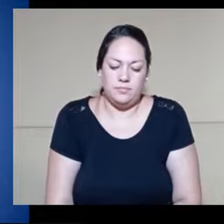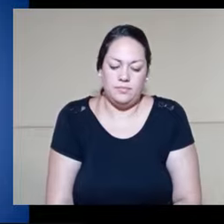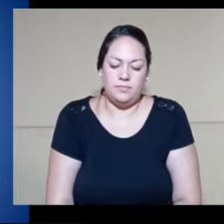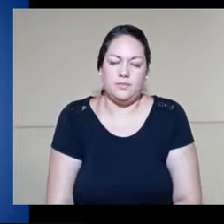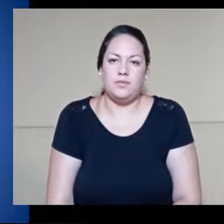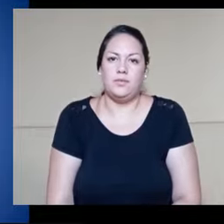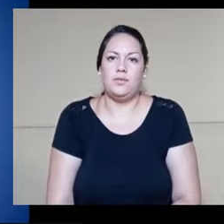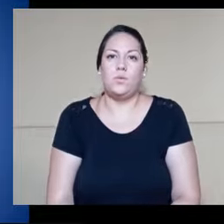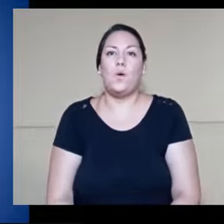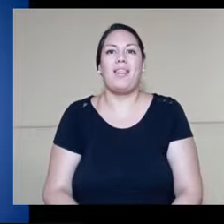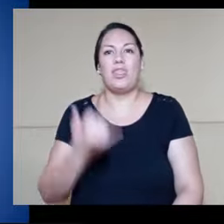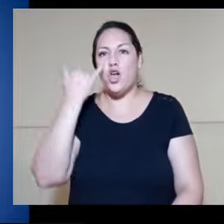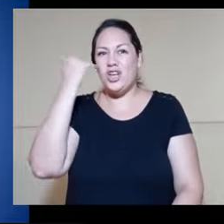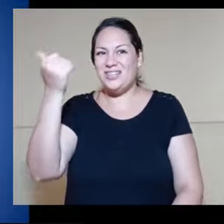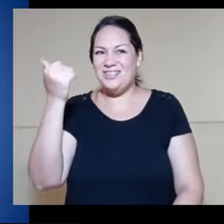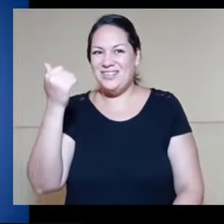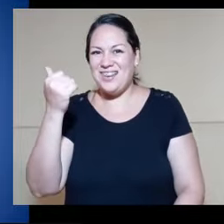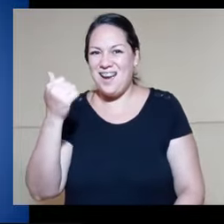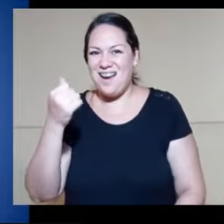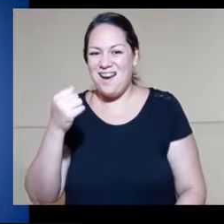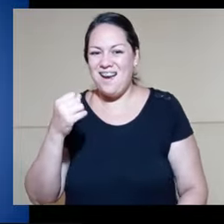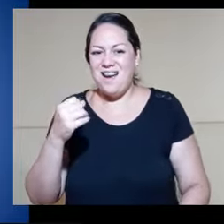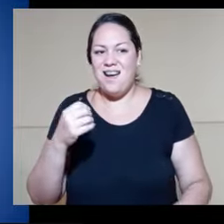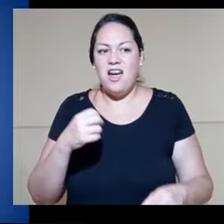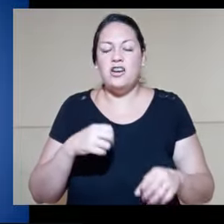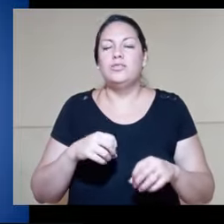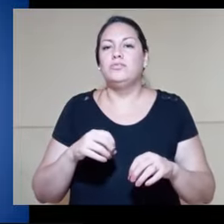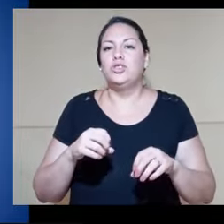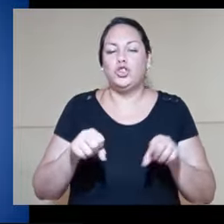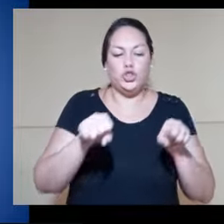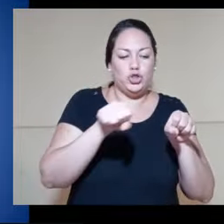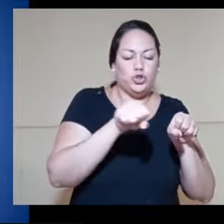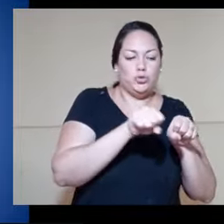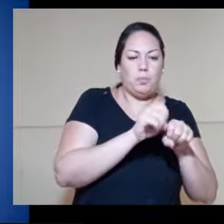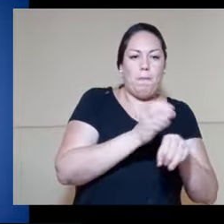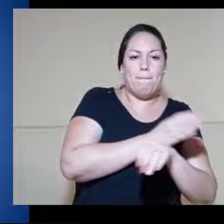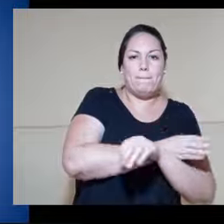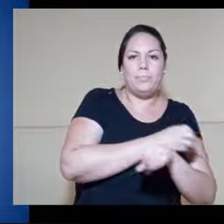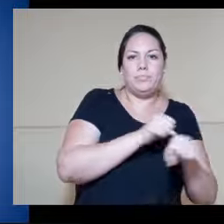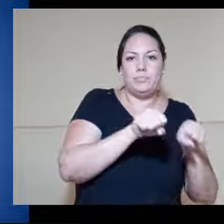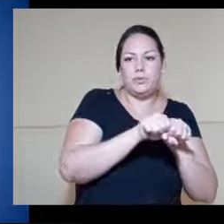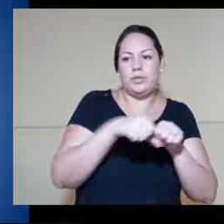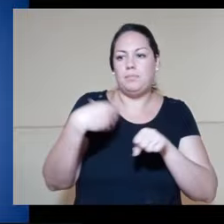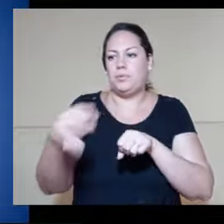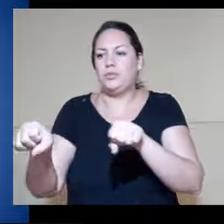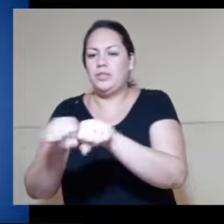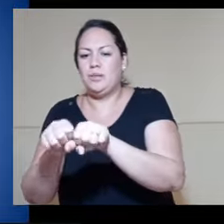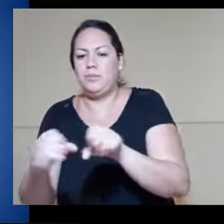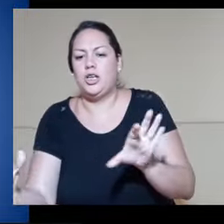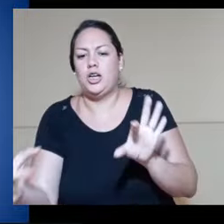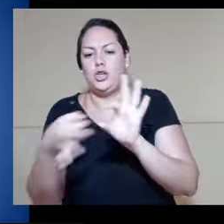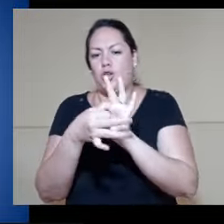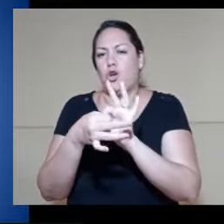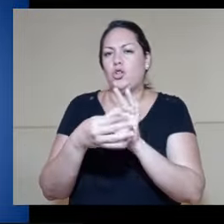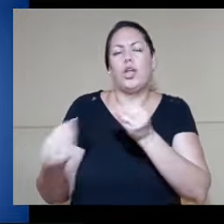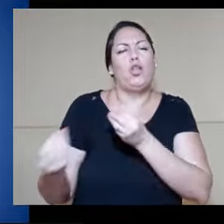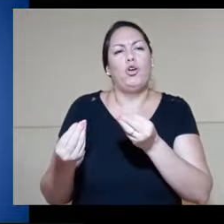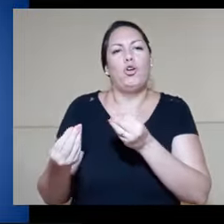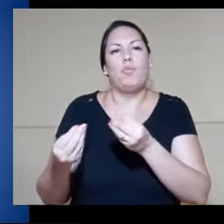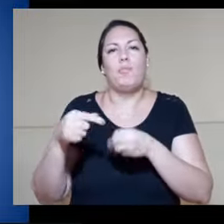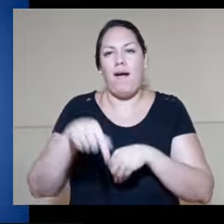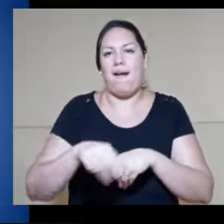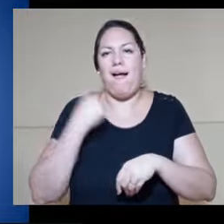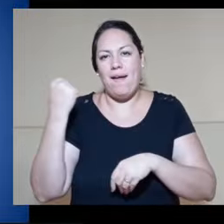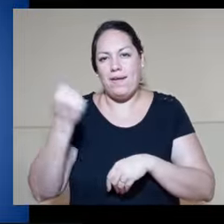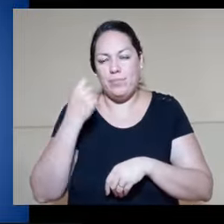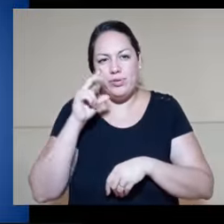Sí. Sí. Bien. Se forma ese complejo neurotransmisor-receptor y ahí se terminaba el cuento. Y ahí se terminaba el cuento,